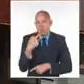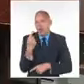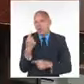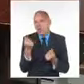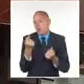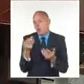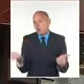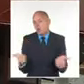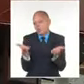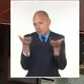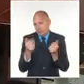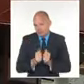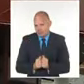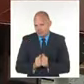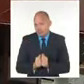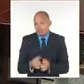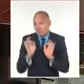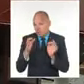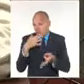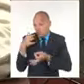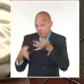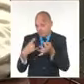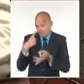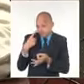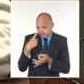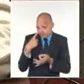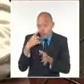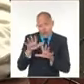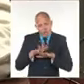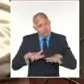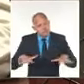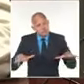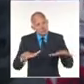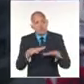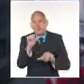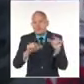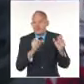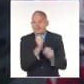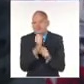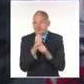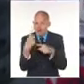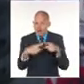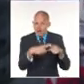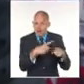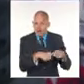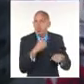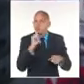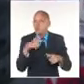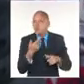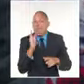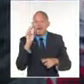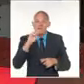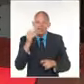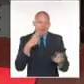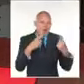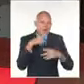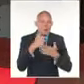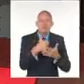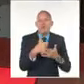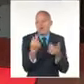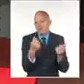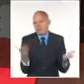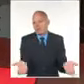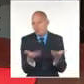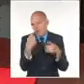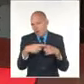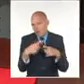de Nacimiento subrayó que la movilización de los trabajadores en la erradicación de distorsiones de la economía y su recuperación se corresponde